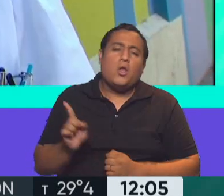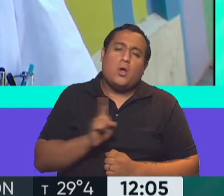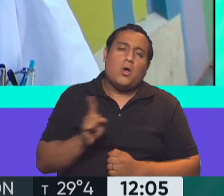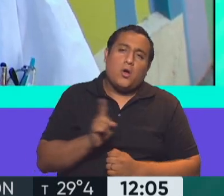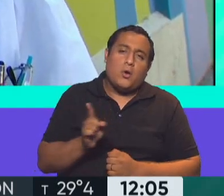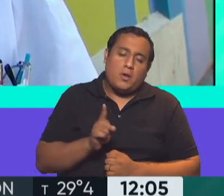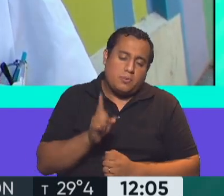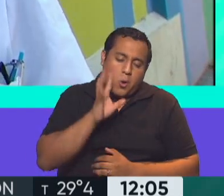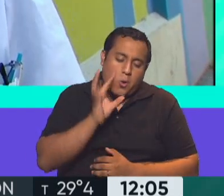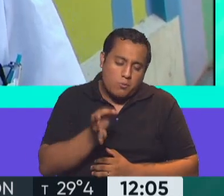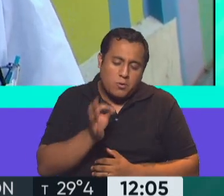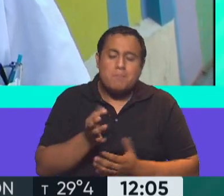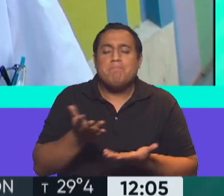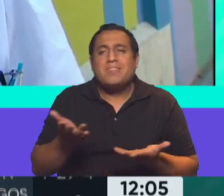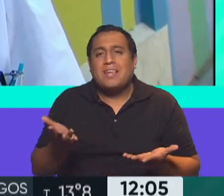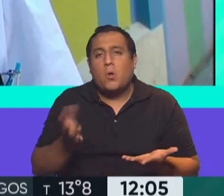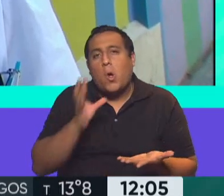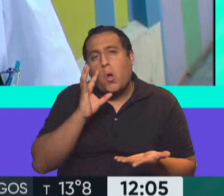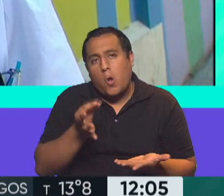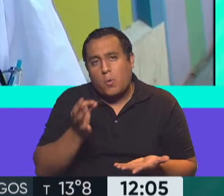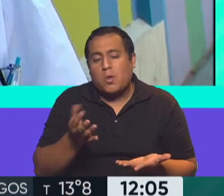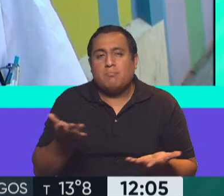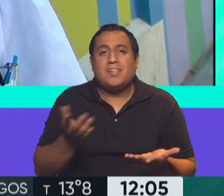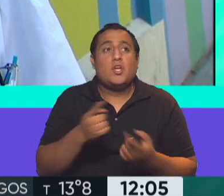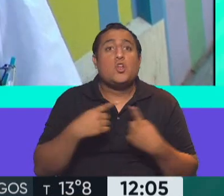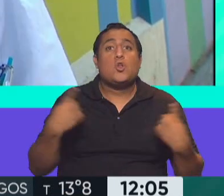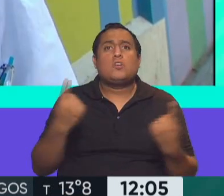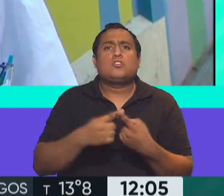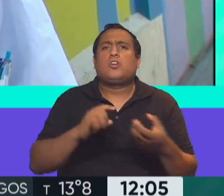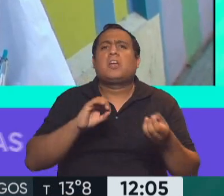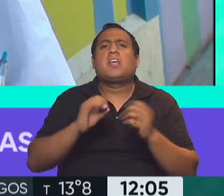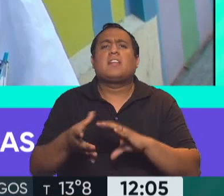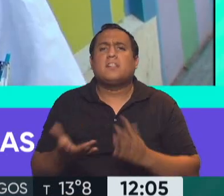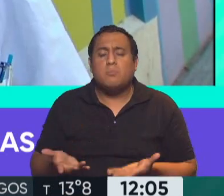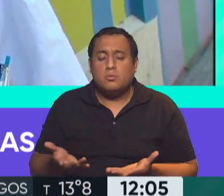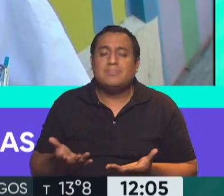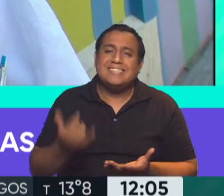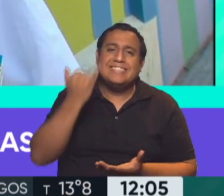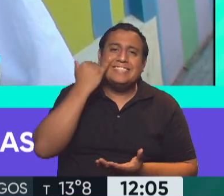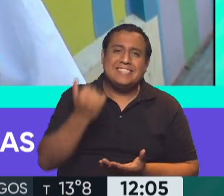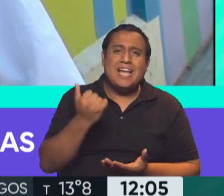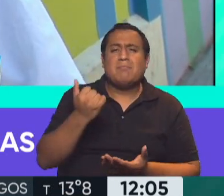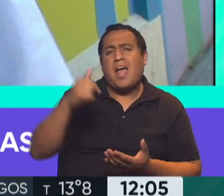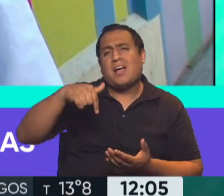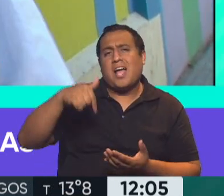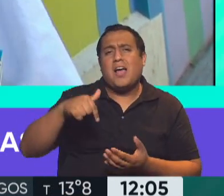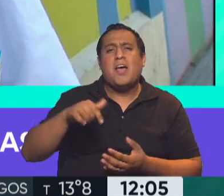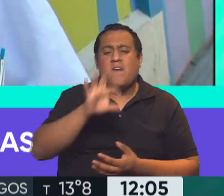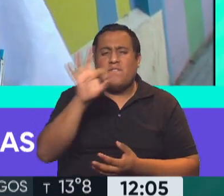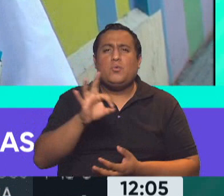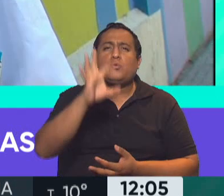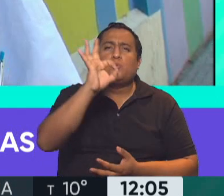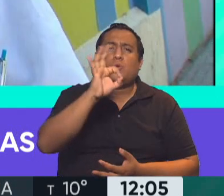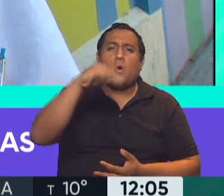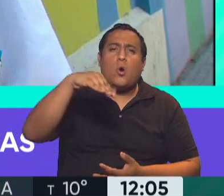sí, esto es obvio, porque en realidad lo que nosotros estamos haciendo es, ya tenemos la circulación de la cepa Omicron de la